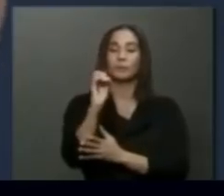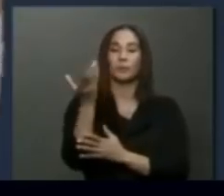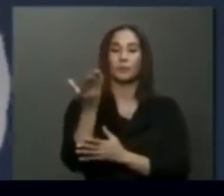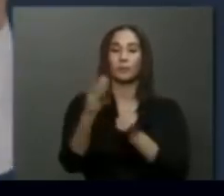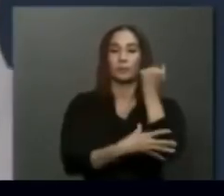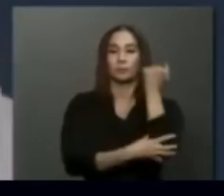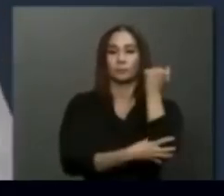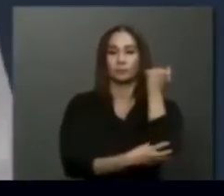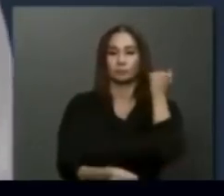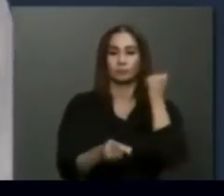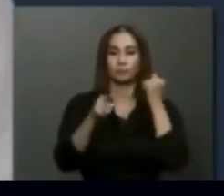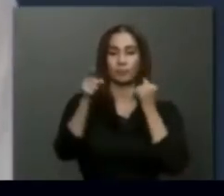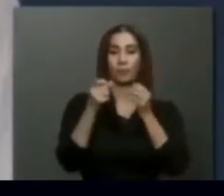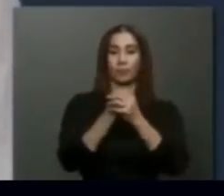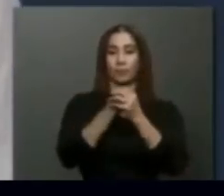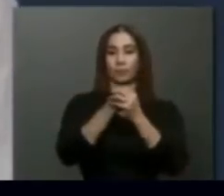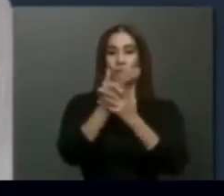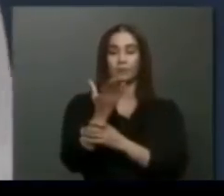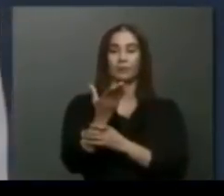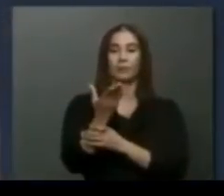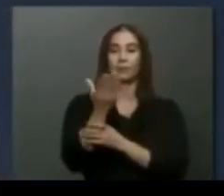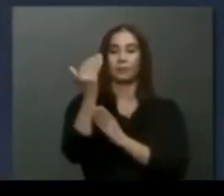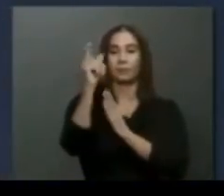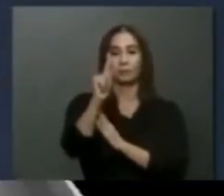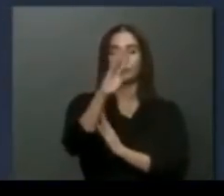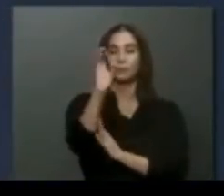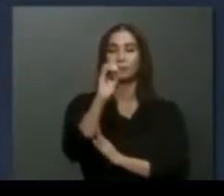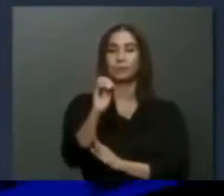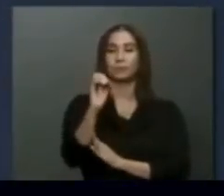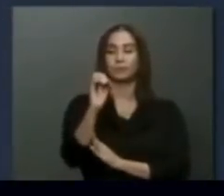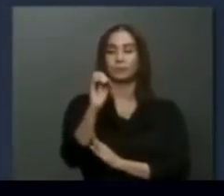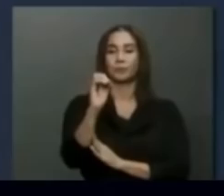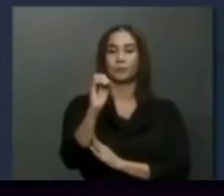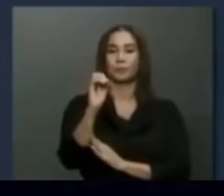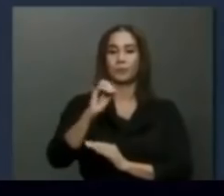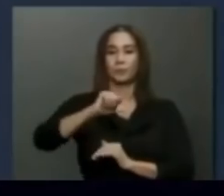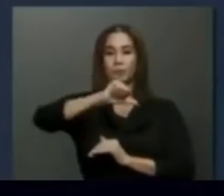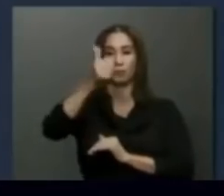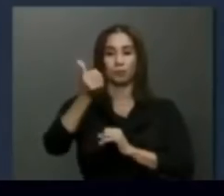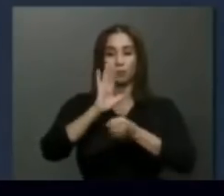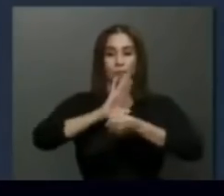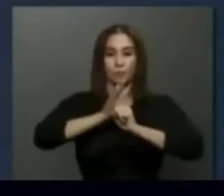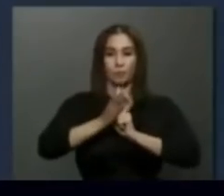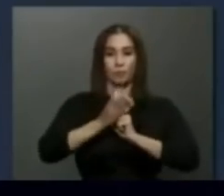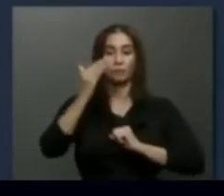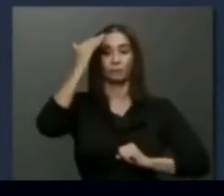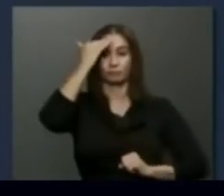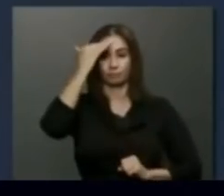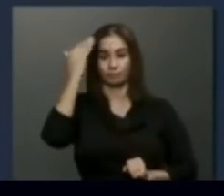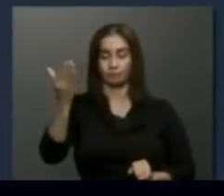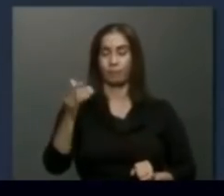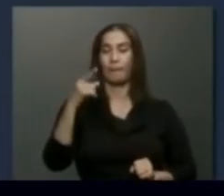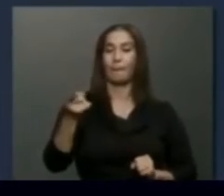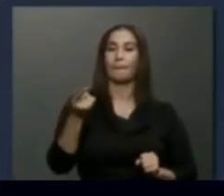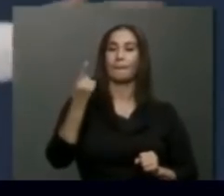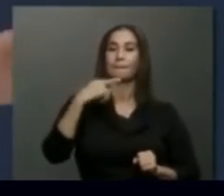la pobreza solamente en septiembre estaba un 1% mayor que los niveles pre-COVID. Y no me cabe duda